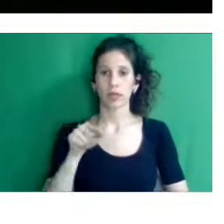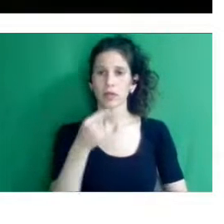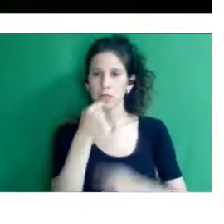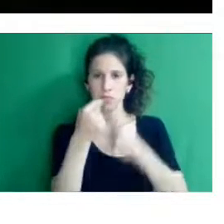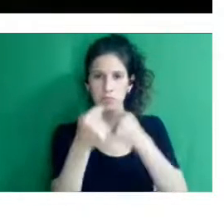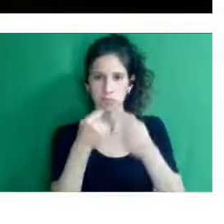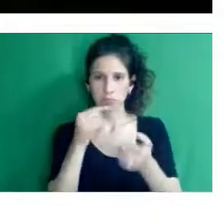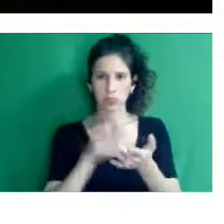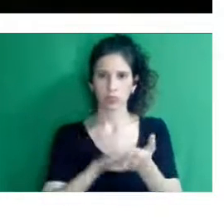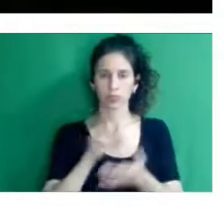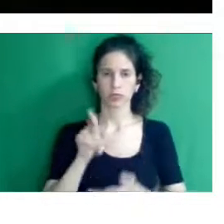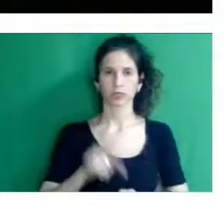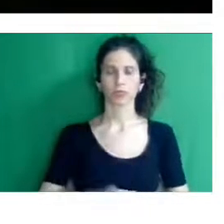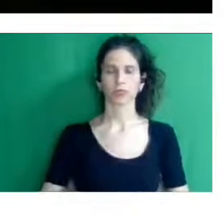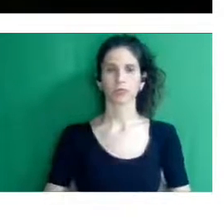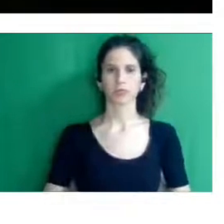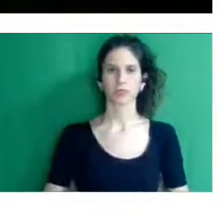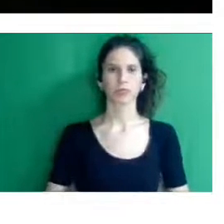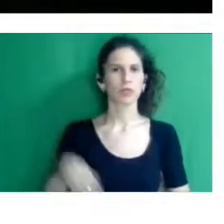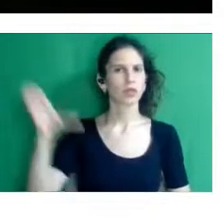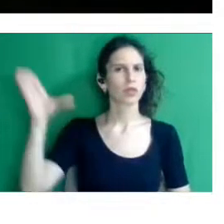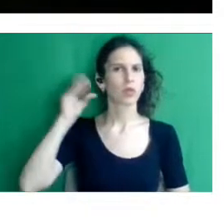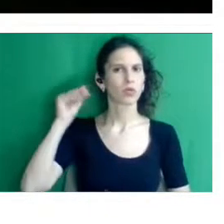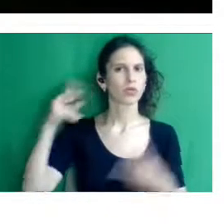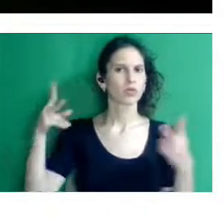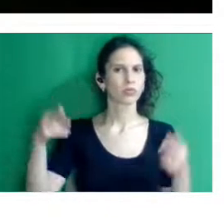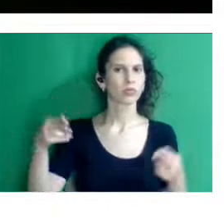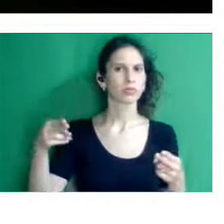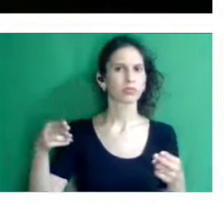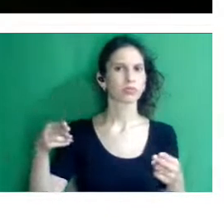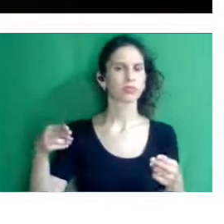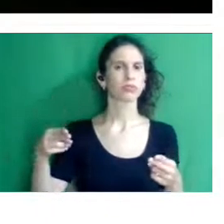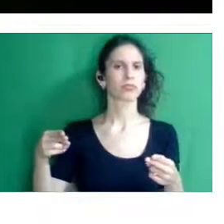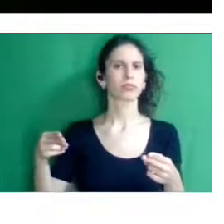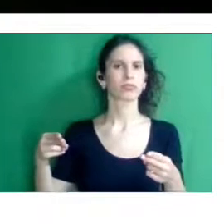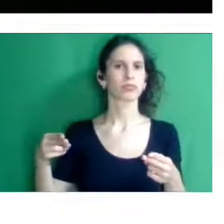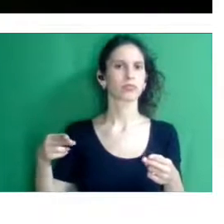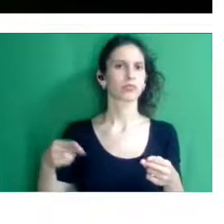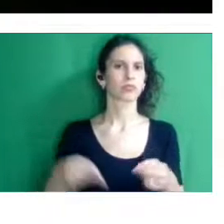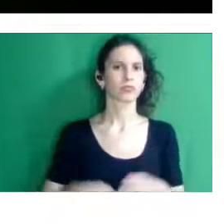Hola. Se congeló la conversación.